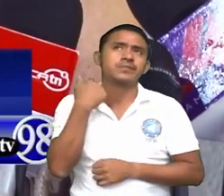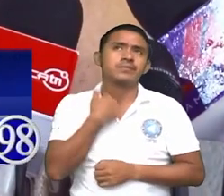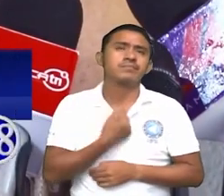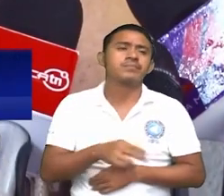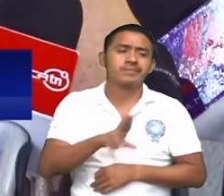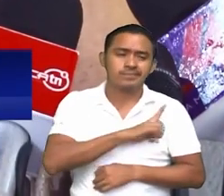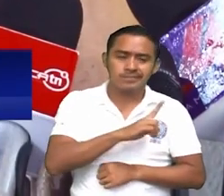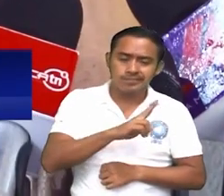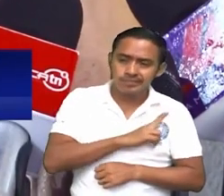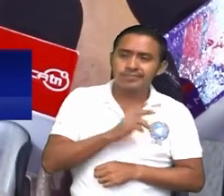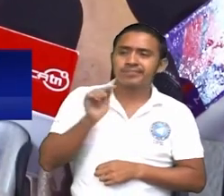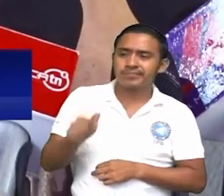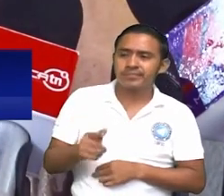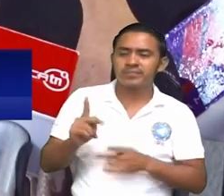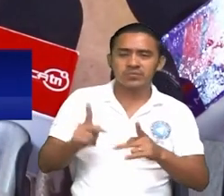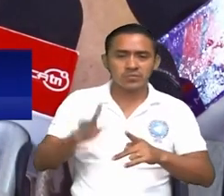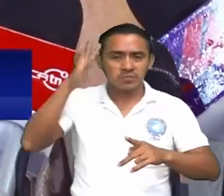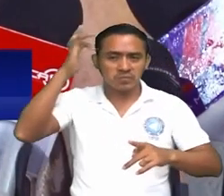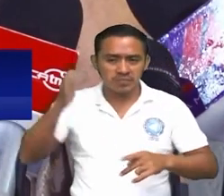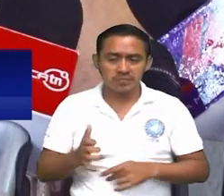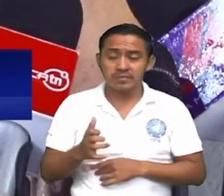traidores, y